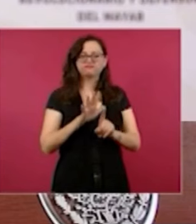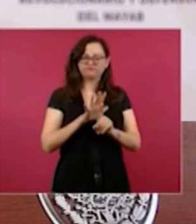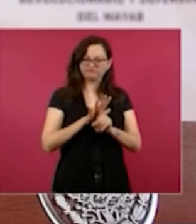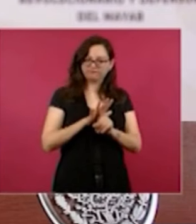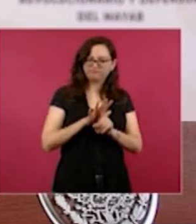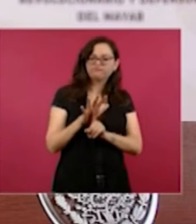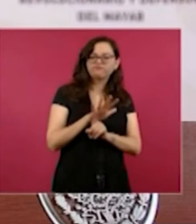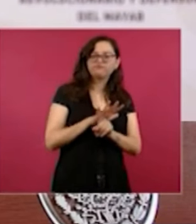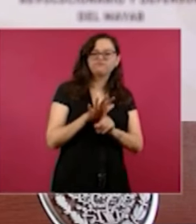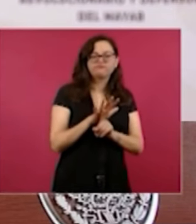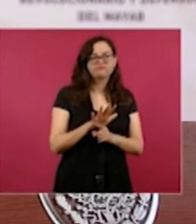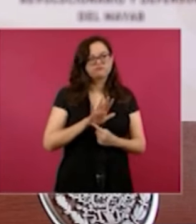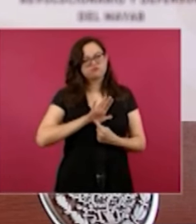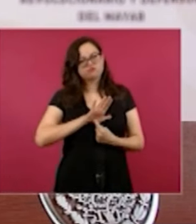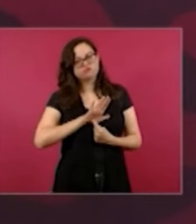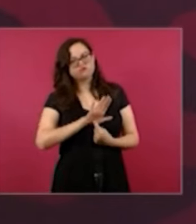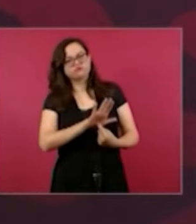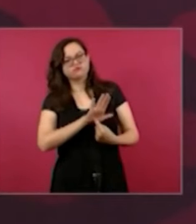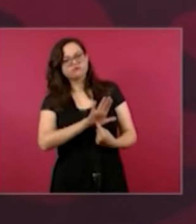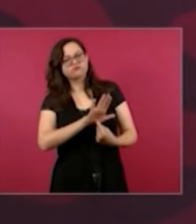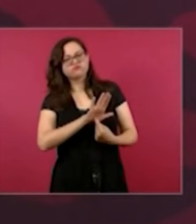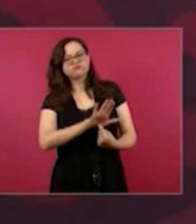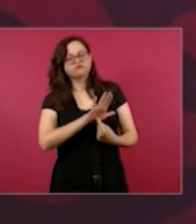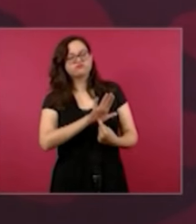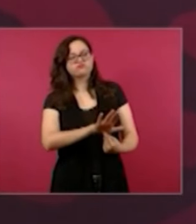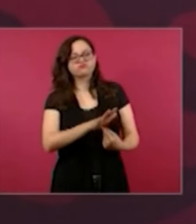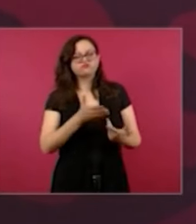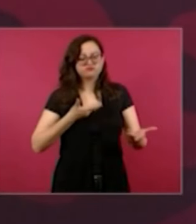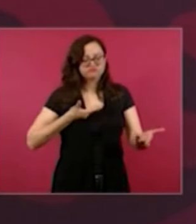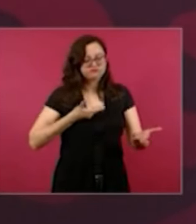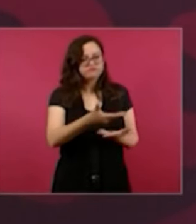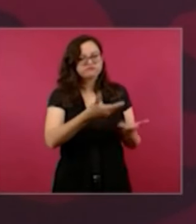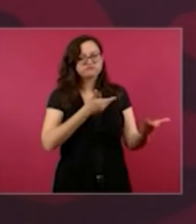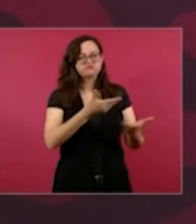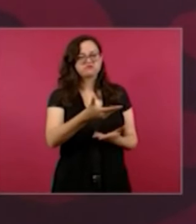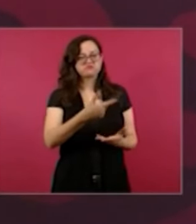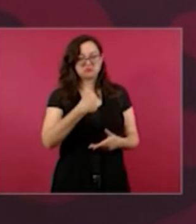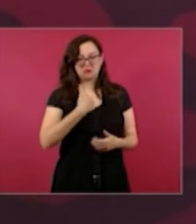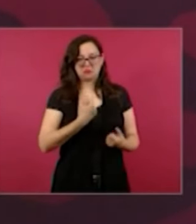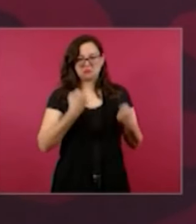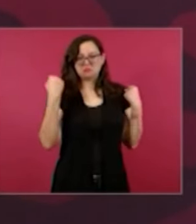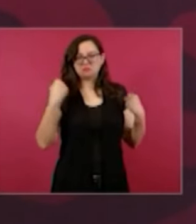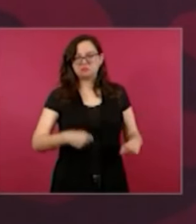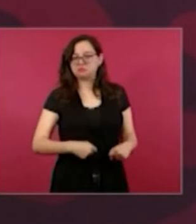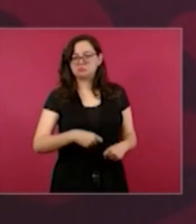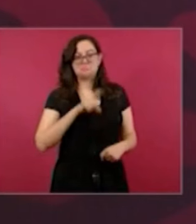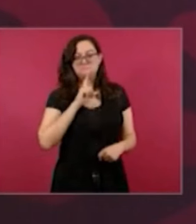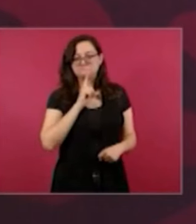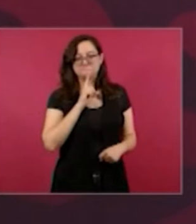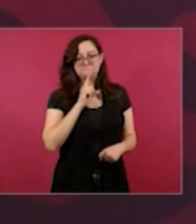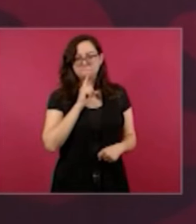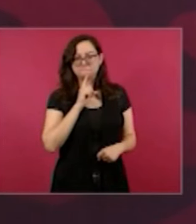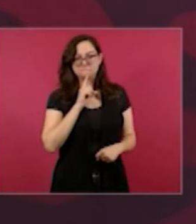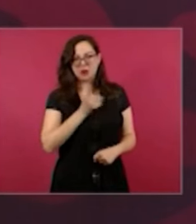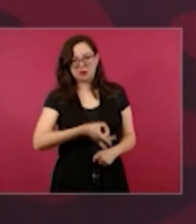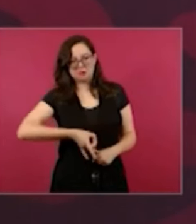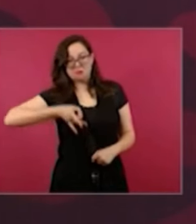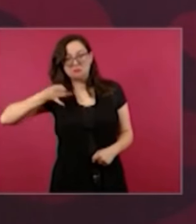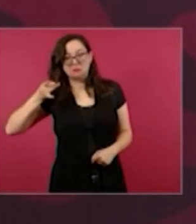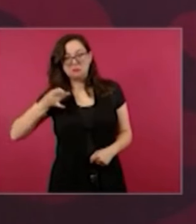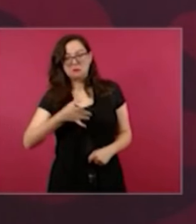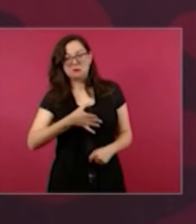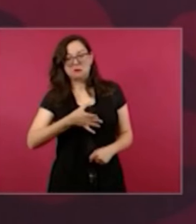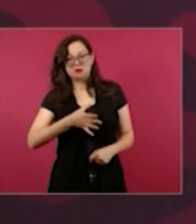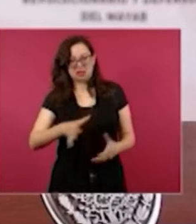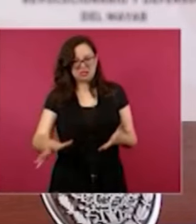medios, Chihuahua, un poco Tamaulipas, también Jalisco, una zona